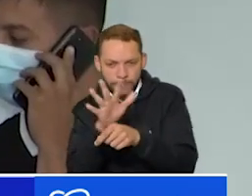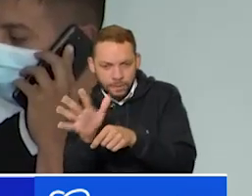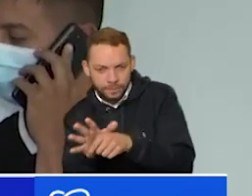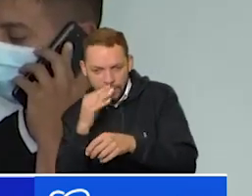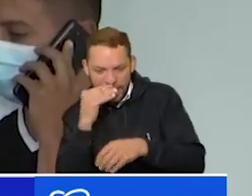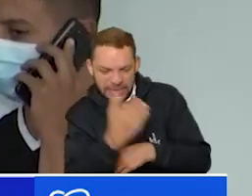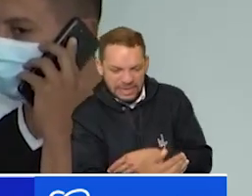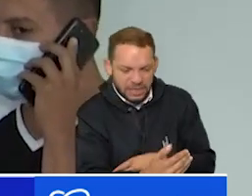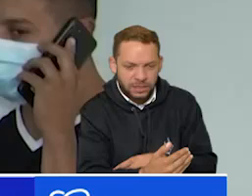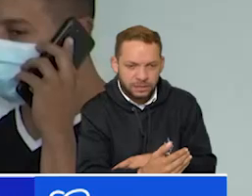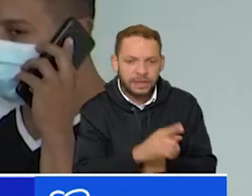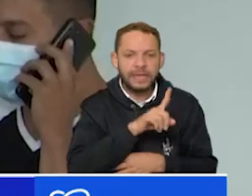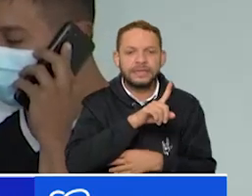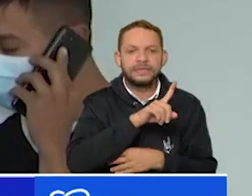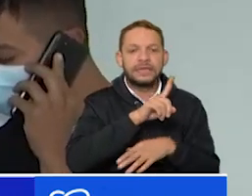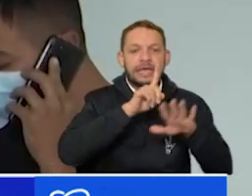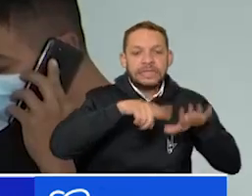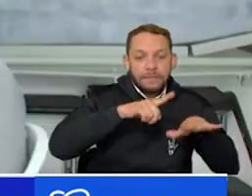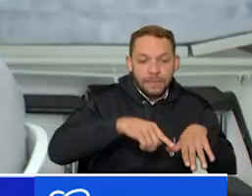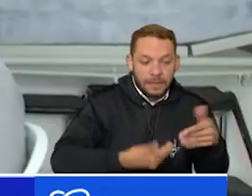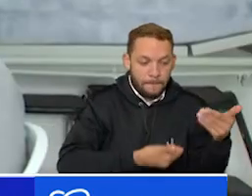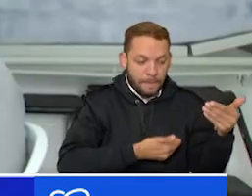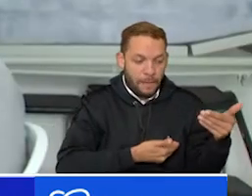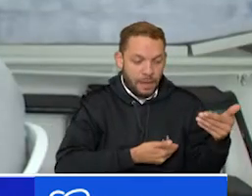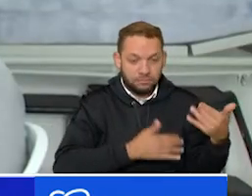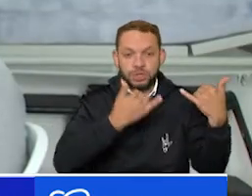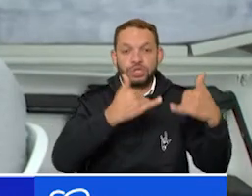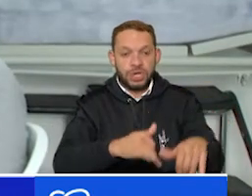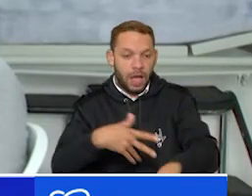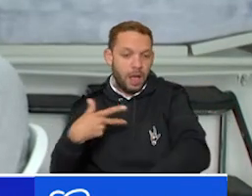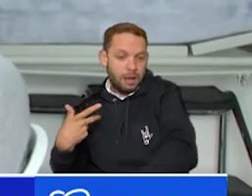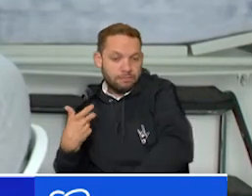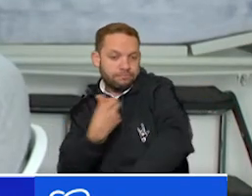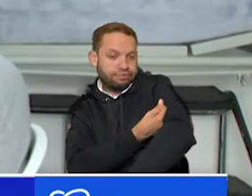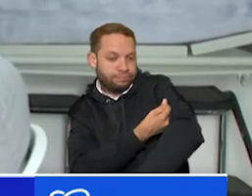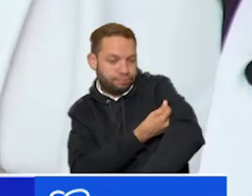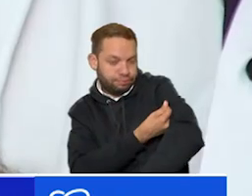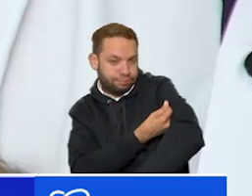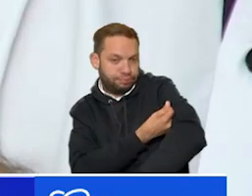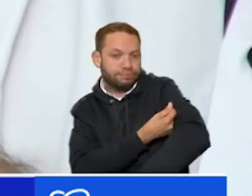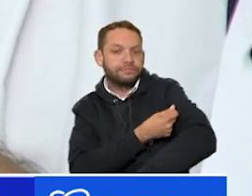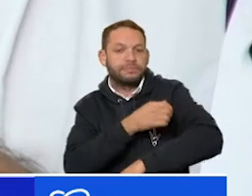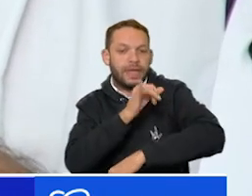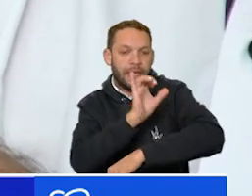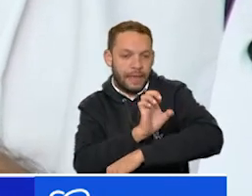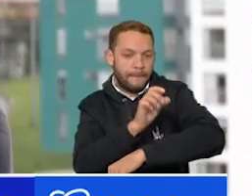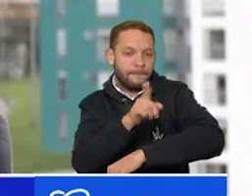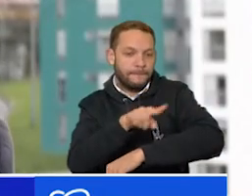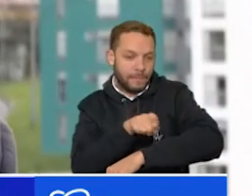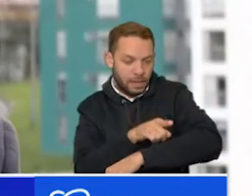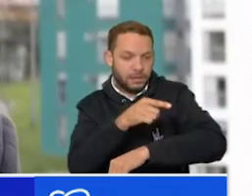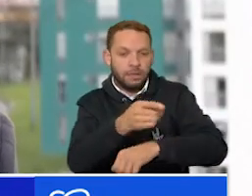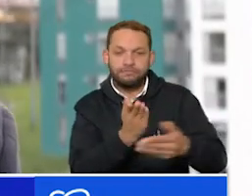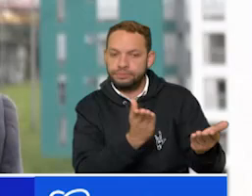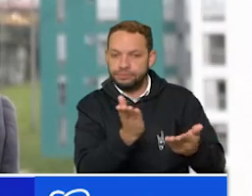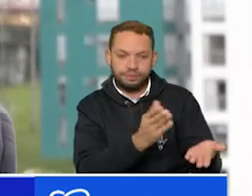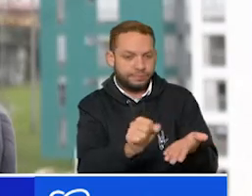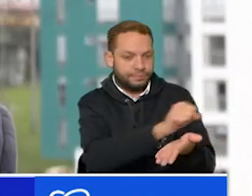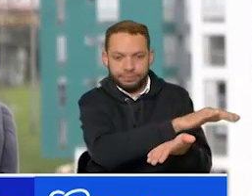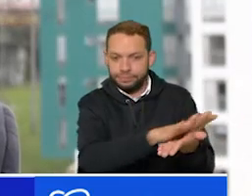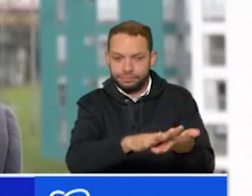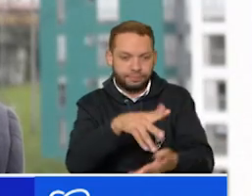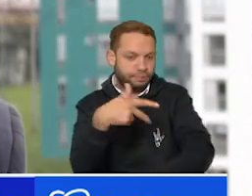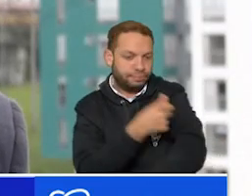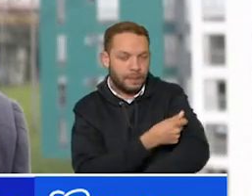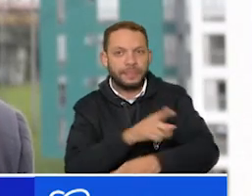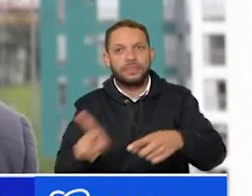niños a partir desde los 6 meses de vida, que se las ponen en sus EPS, en los servicios de vacunación, sin ningún costo. También